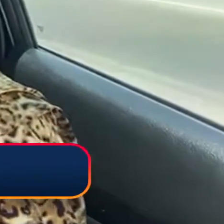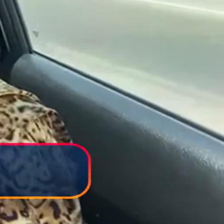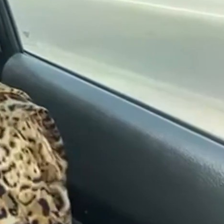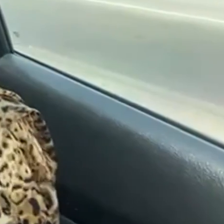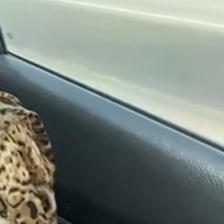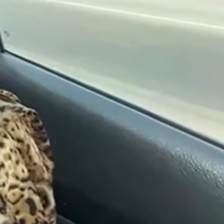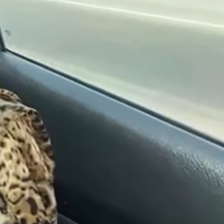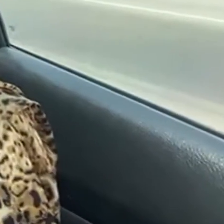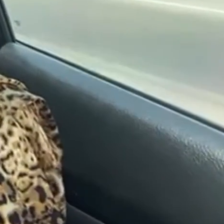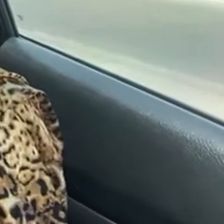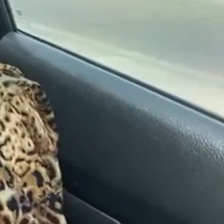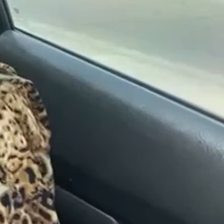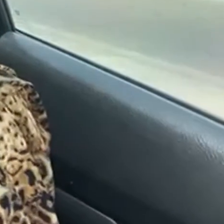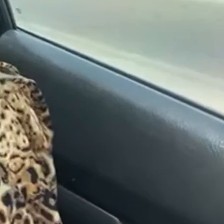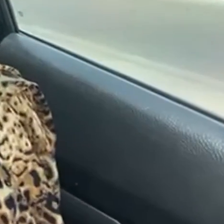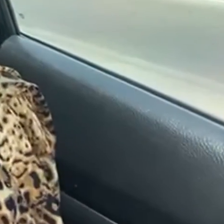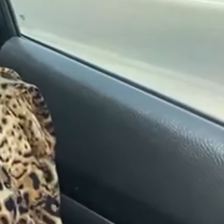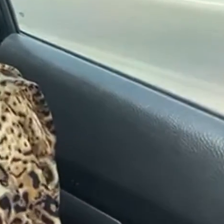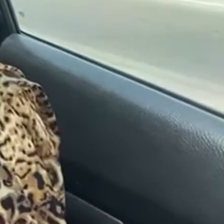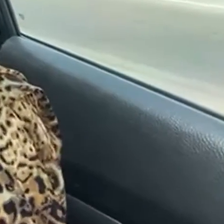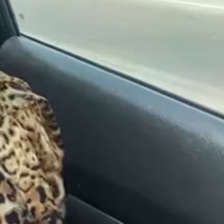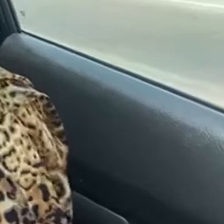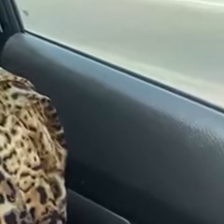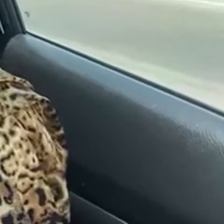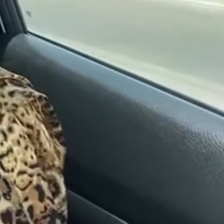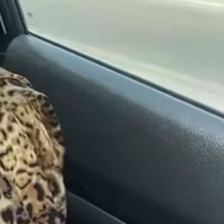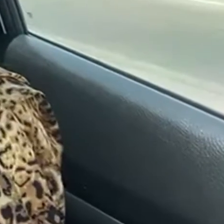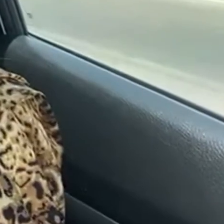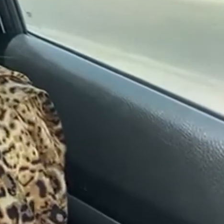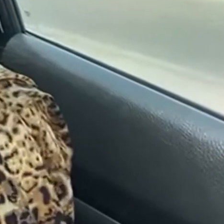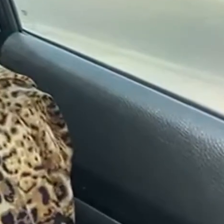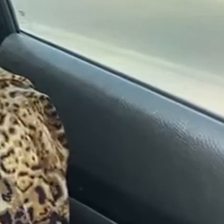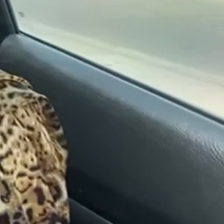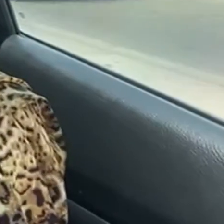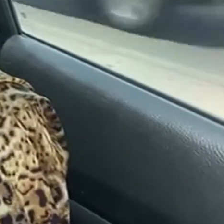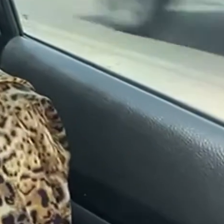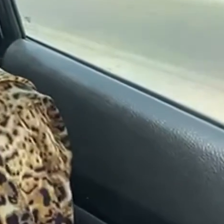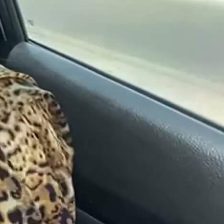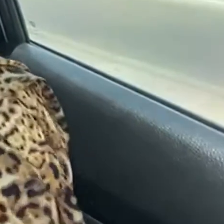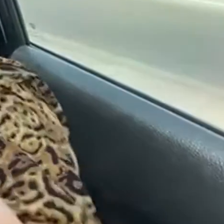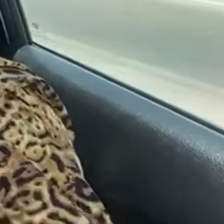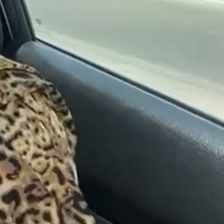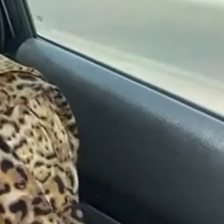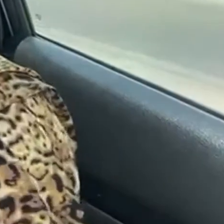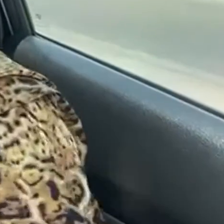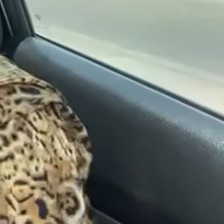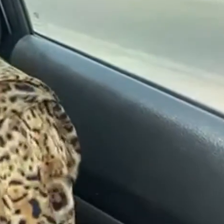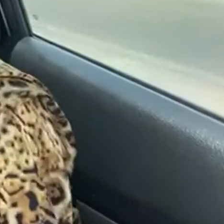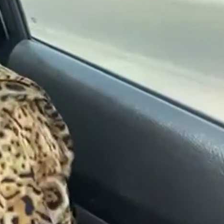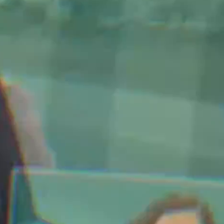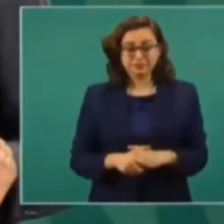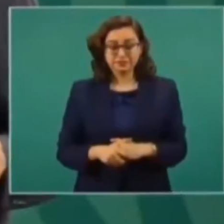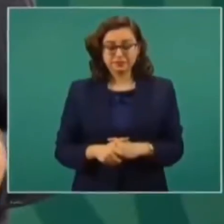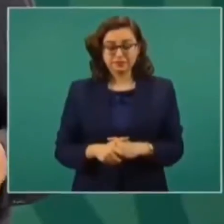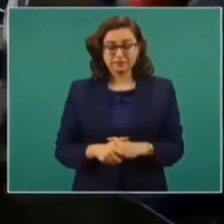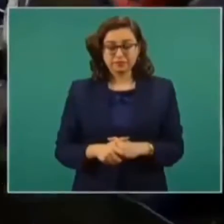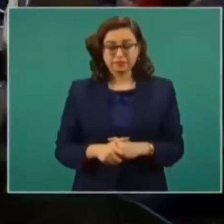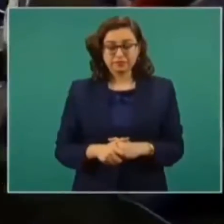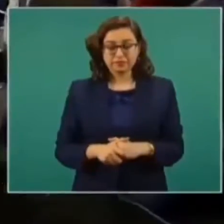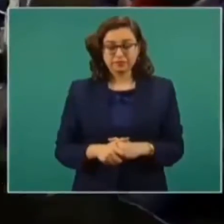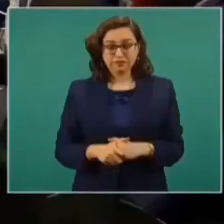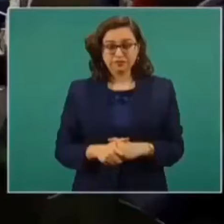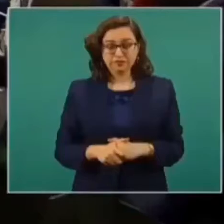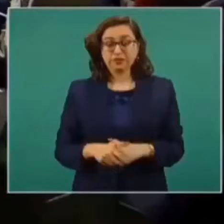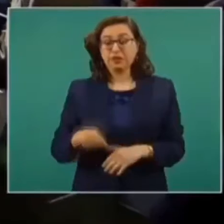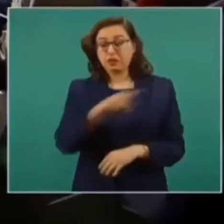reelección, es que mencionó que trabajadores le pedían a gritos reelegirse. Esto fue lo que dijo. ¿Sabes qué